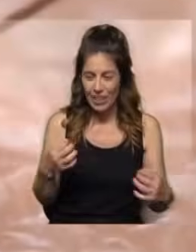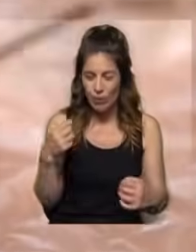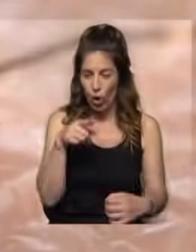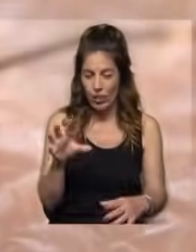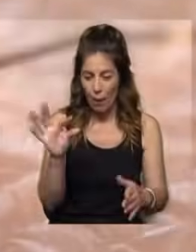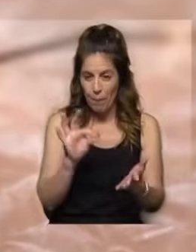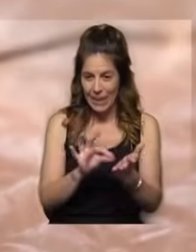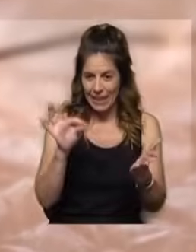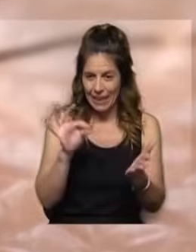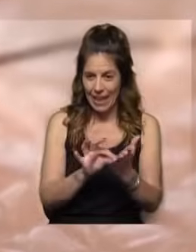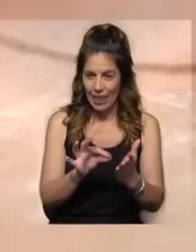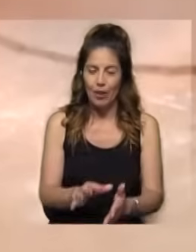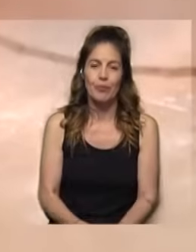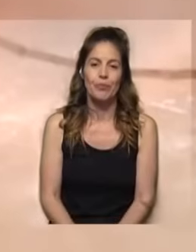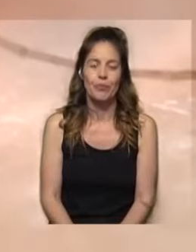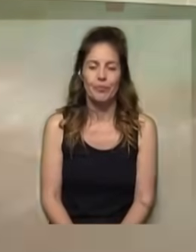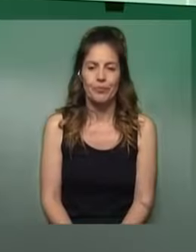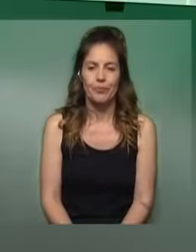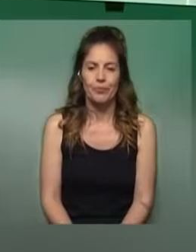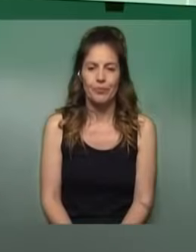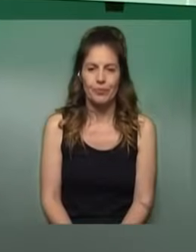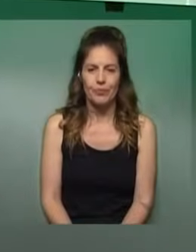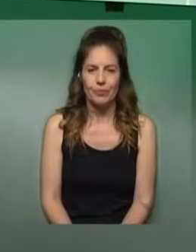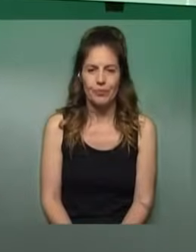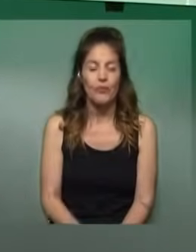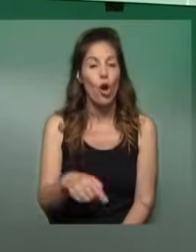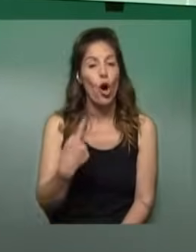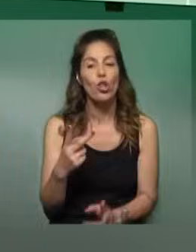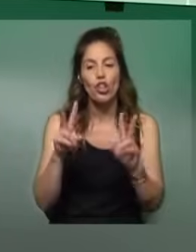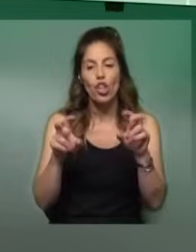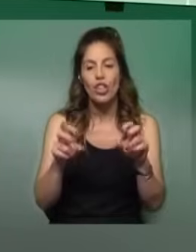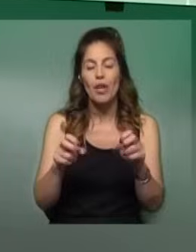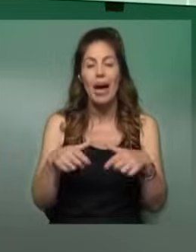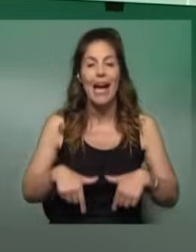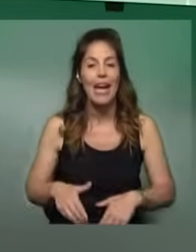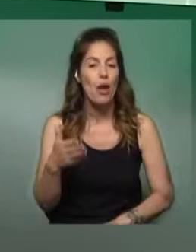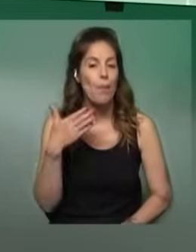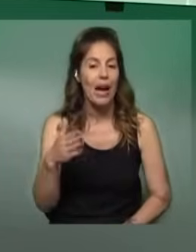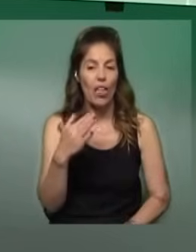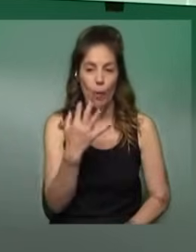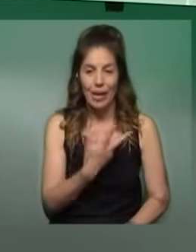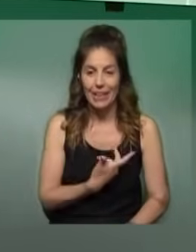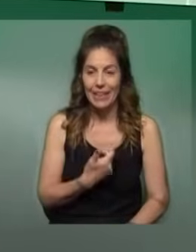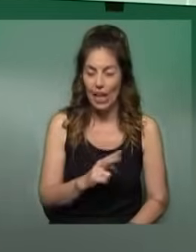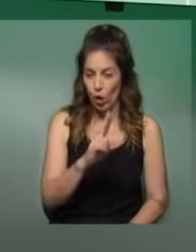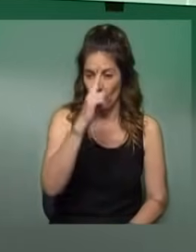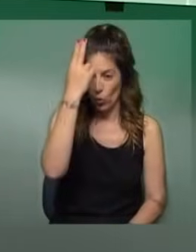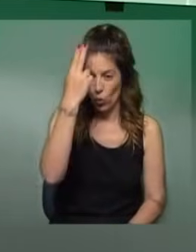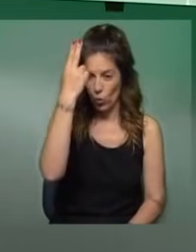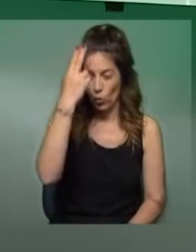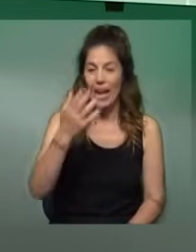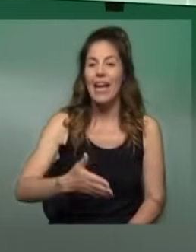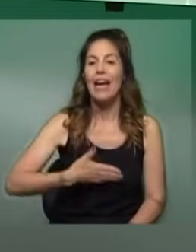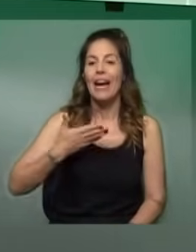picada de mosquitos otro asunto la embajadora Palestina en Uruguay Nadia rashid